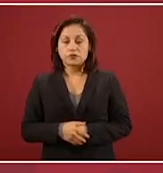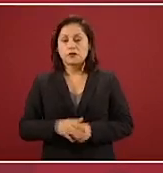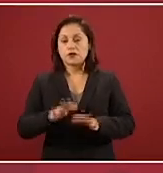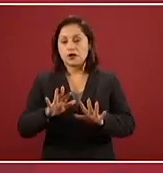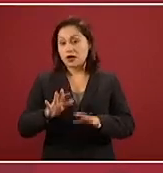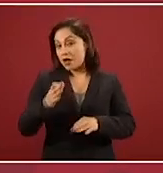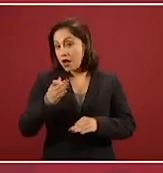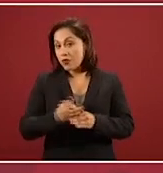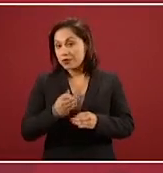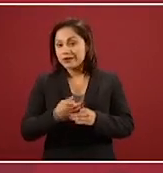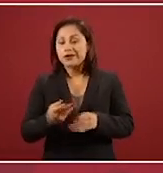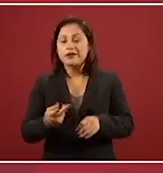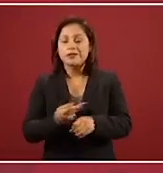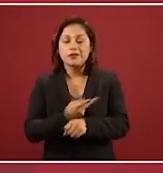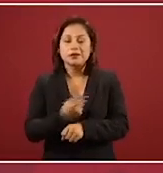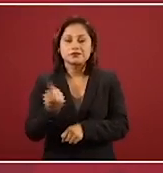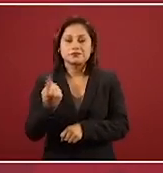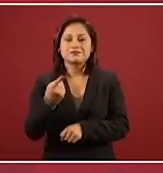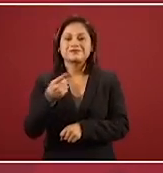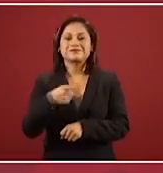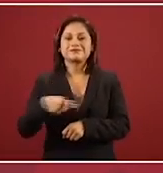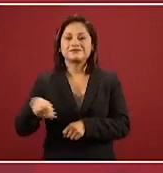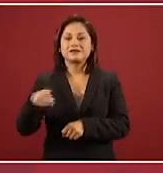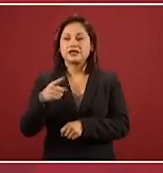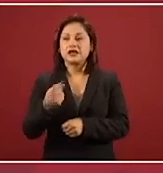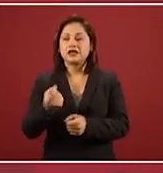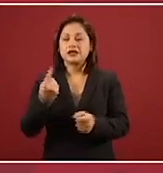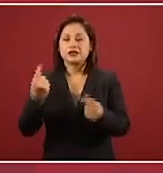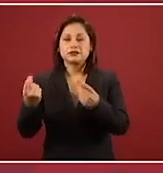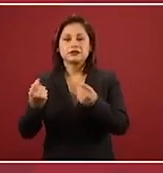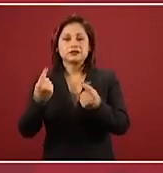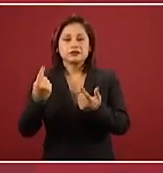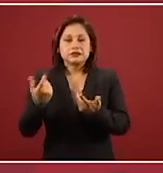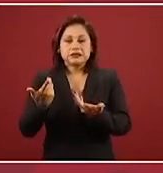aceptable, no tan limpia,